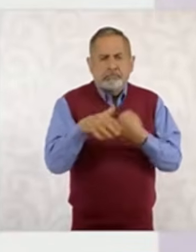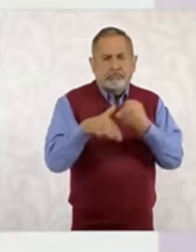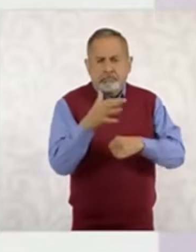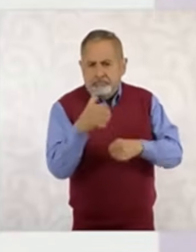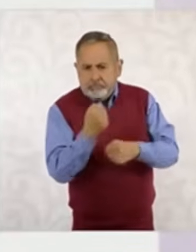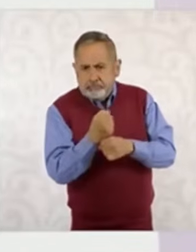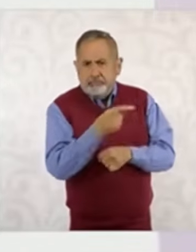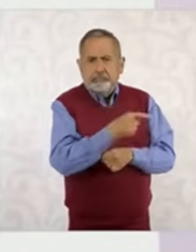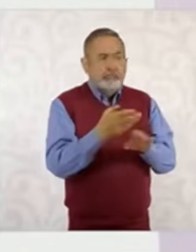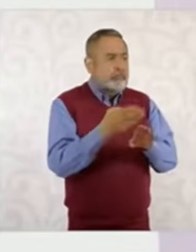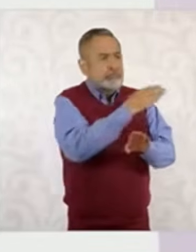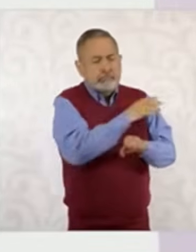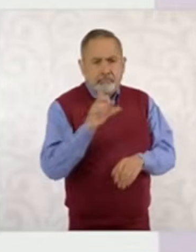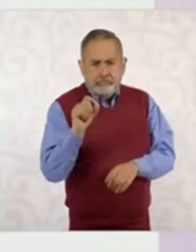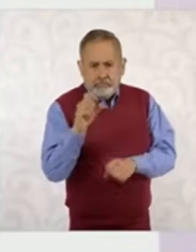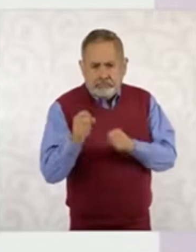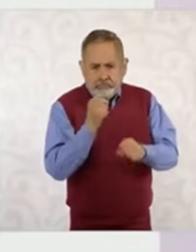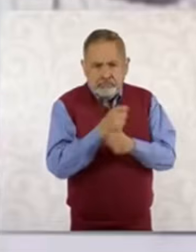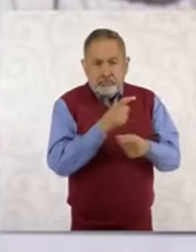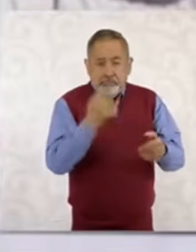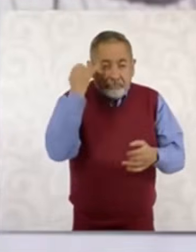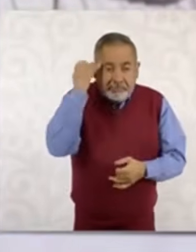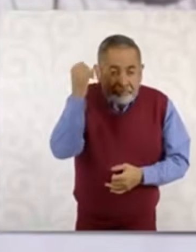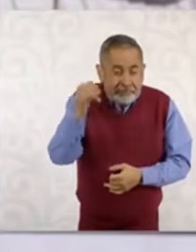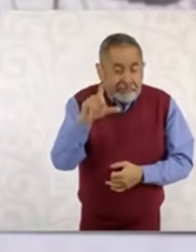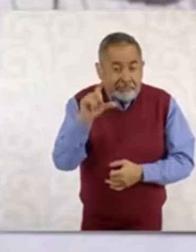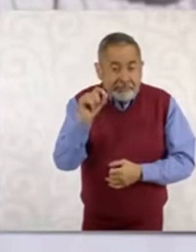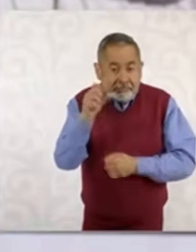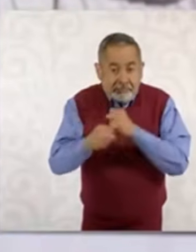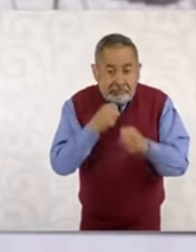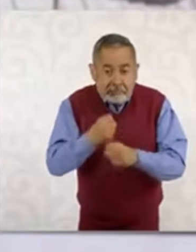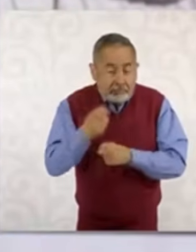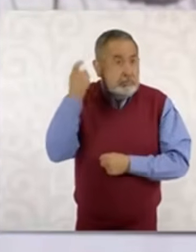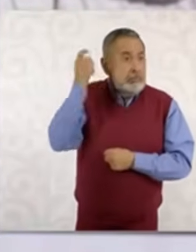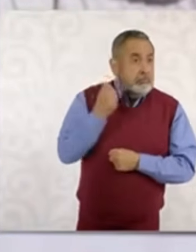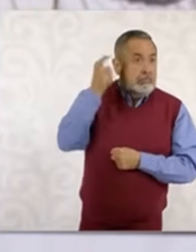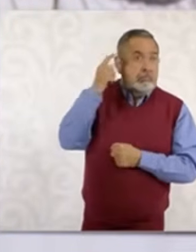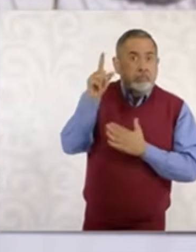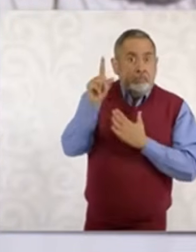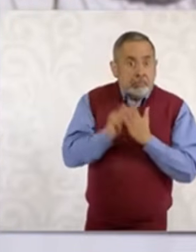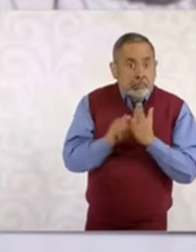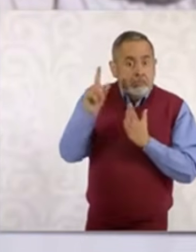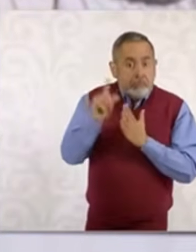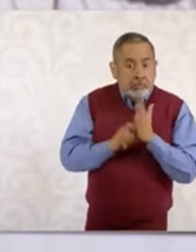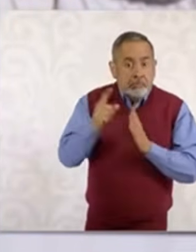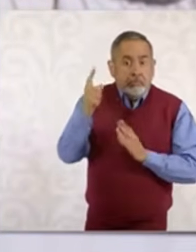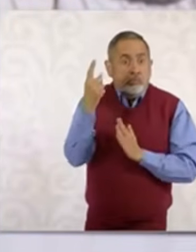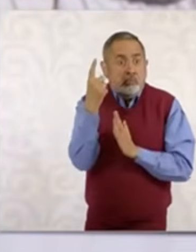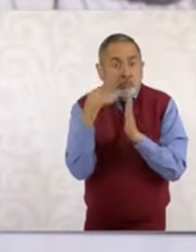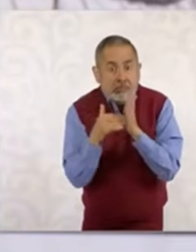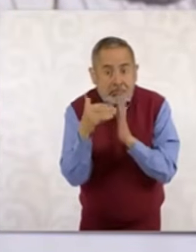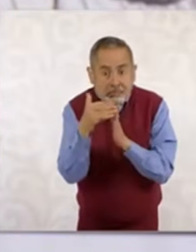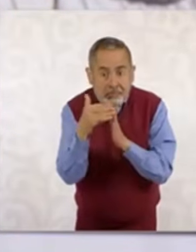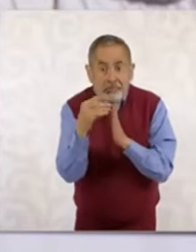que trabajó hace 20. Imagínense, por 20 años está recibiendo 1 millón de pesos mensuales.